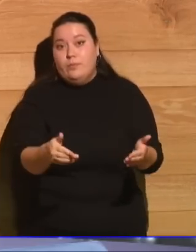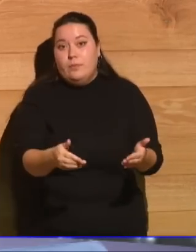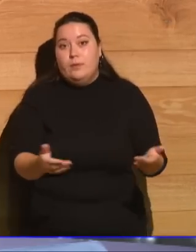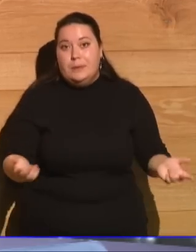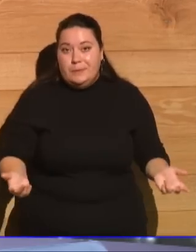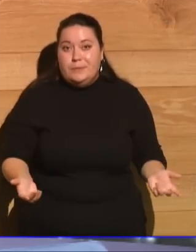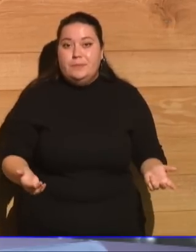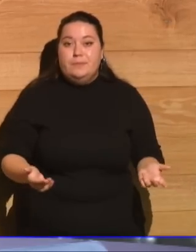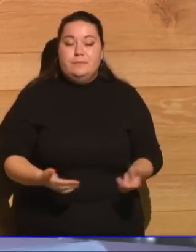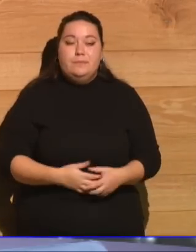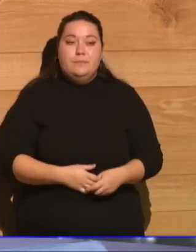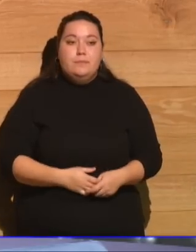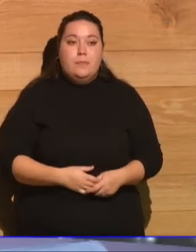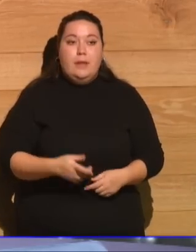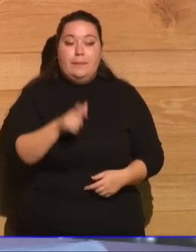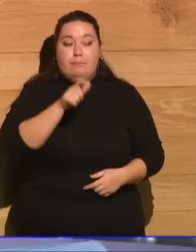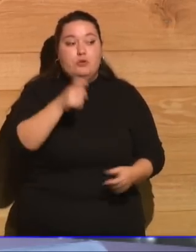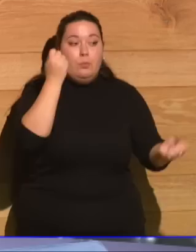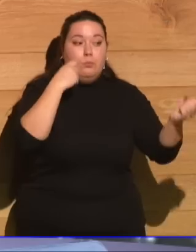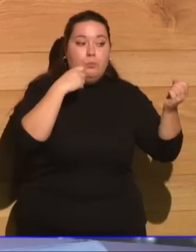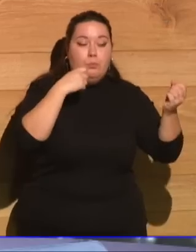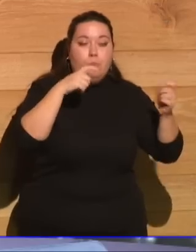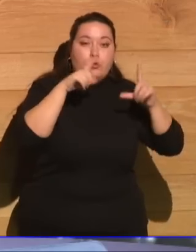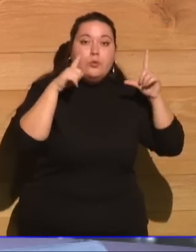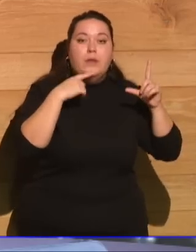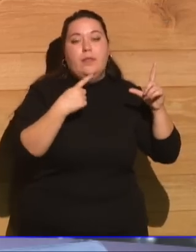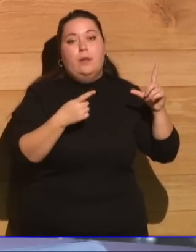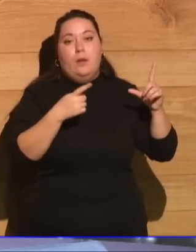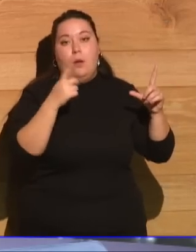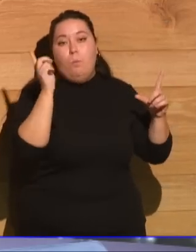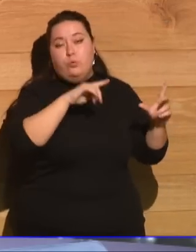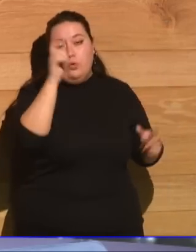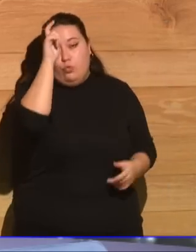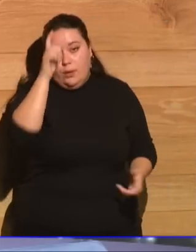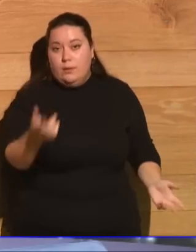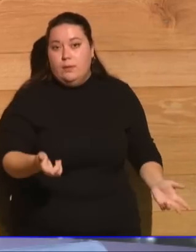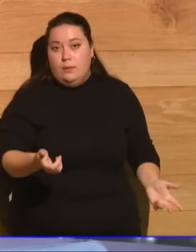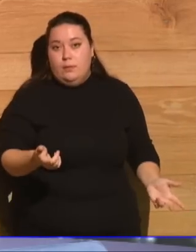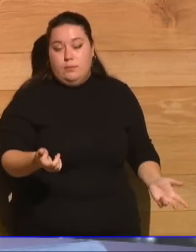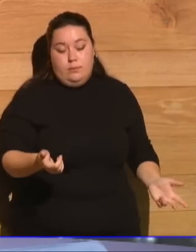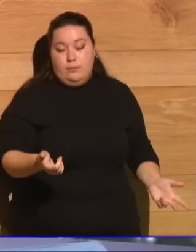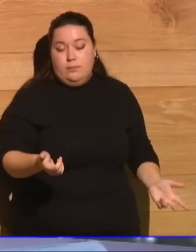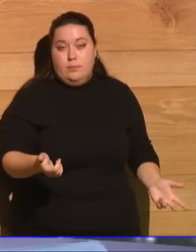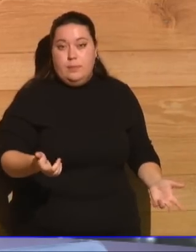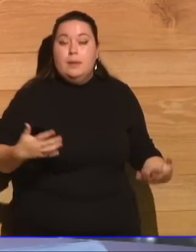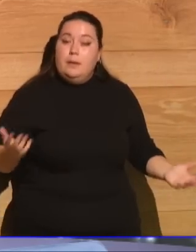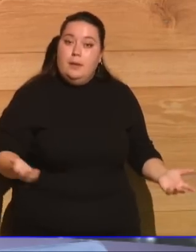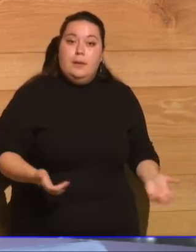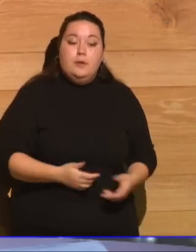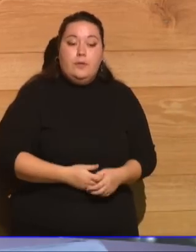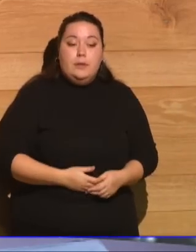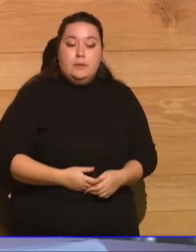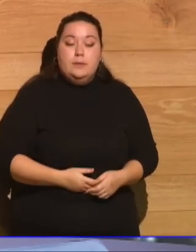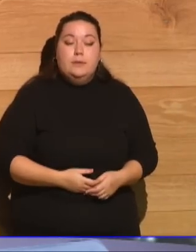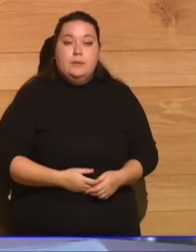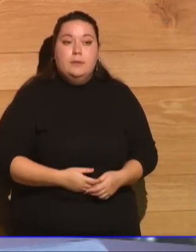decir el protagonista es puta Turquía, que es lo que más o menos va diciendo de principio a fin. Pero él, de donde sale